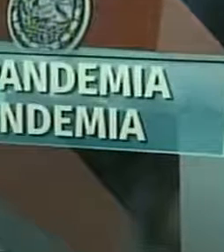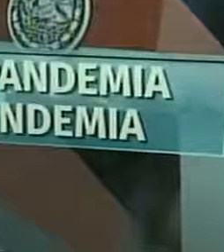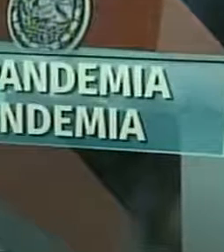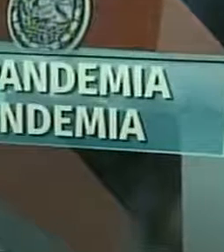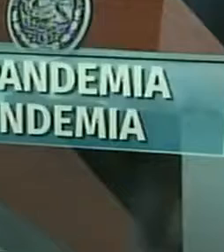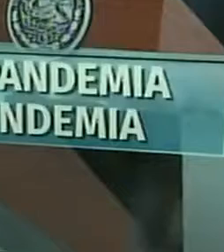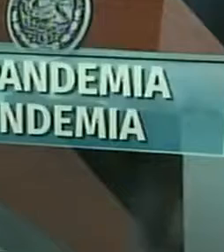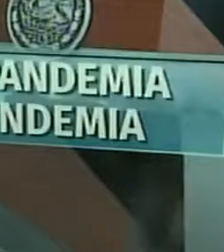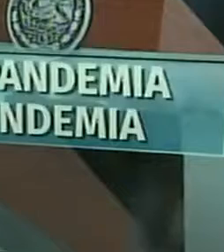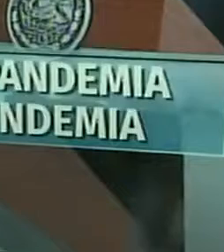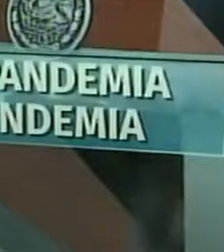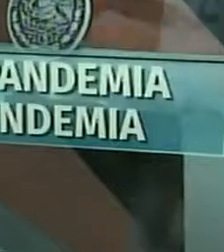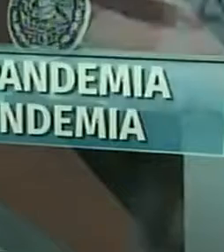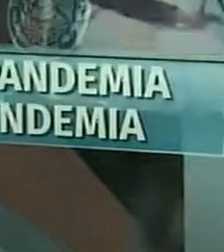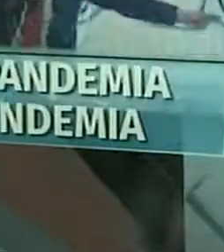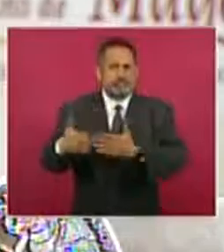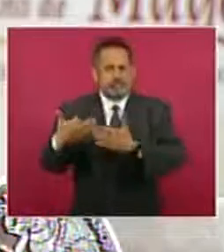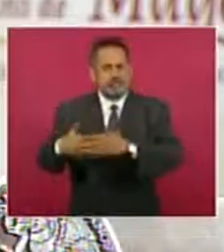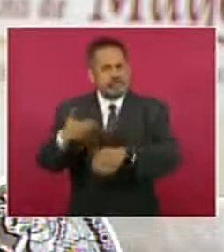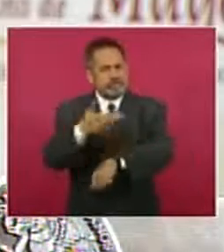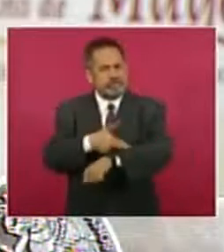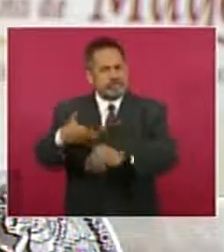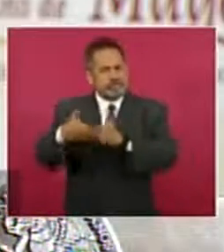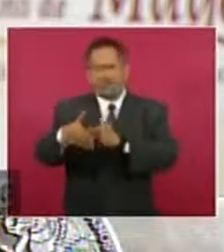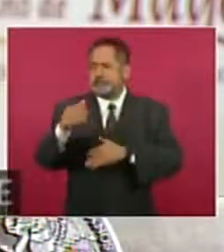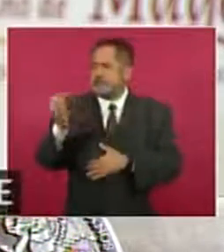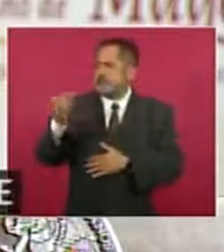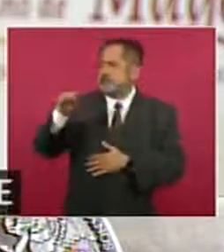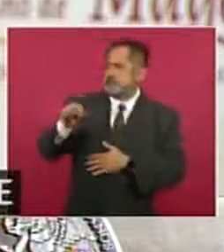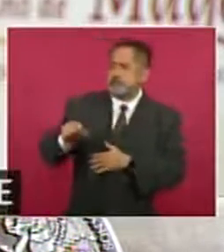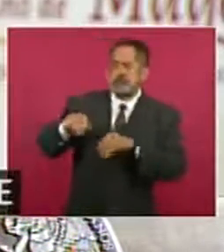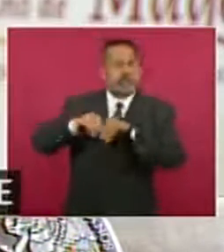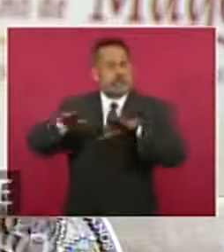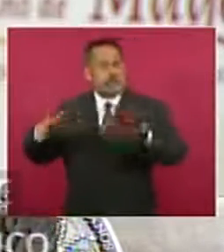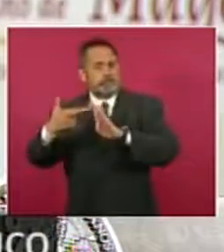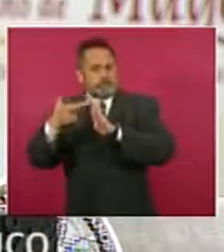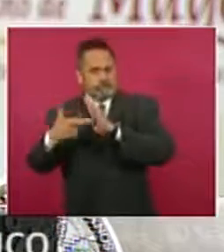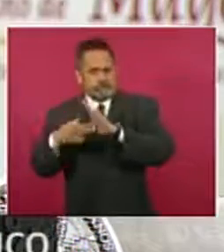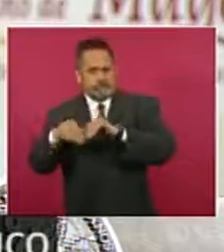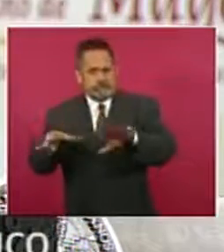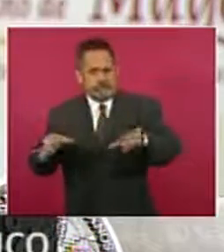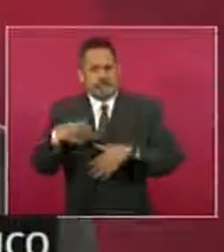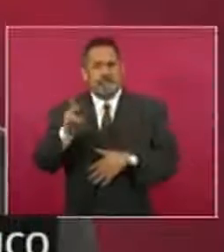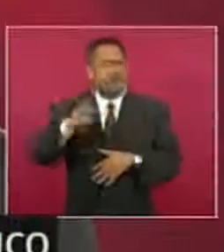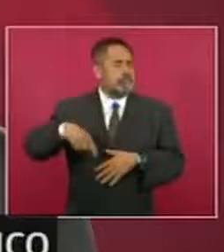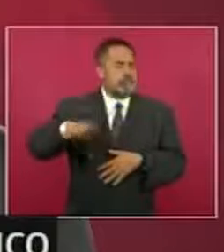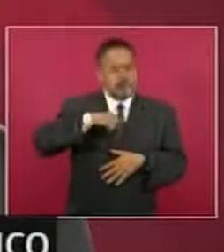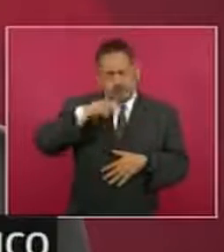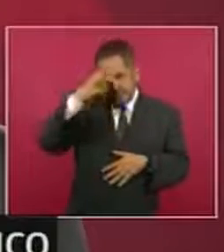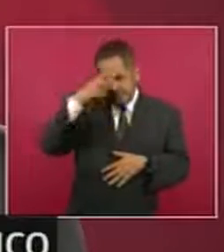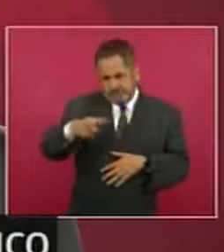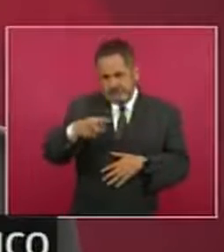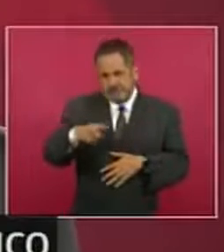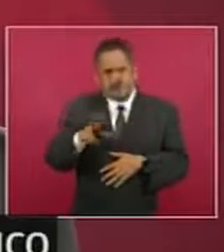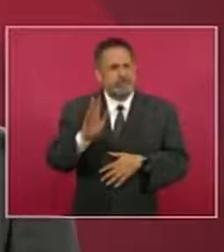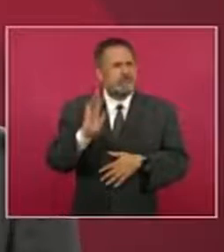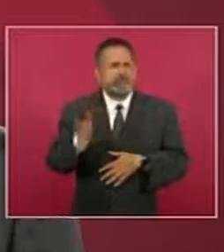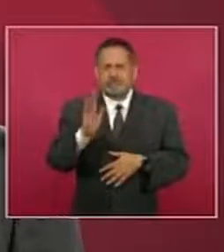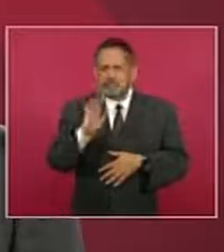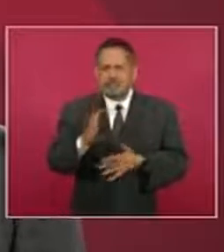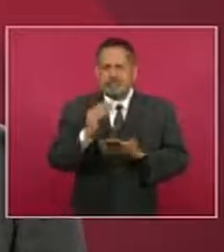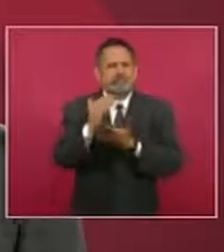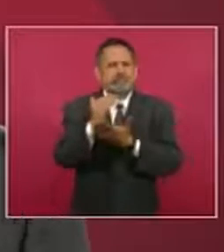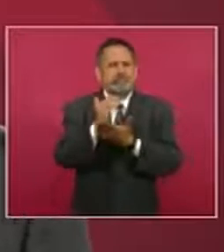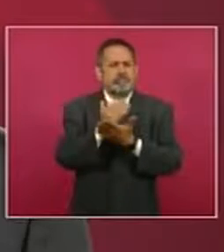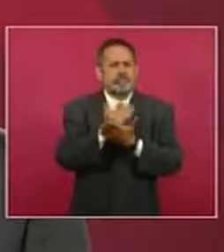Hugo López-Gatell en la conferencia matutina. Podemos identificar que en México estamos ya cerrando el ciclo